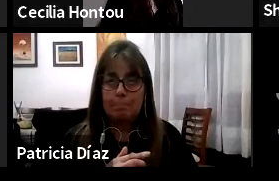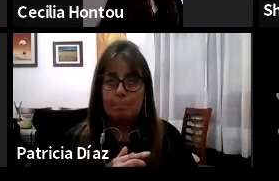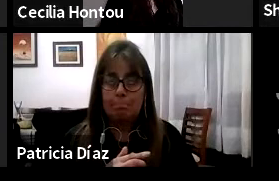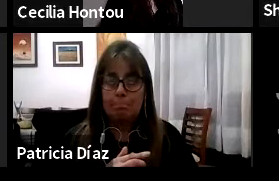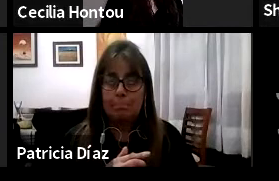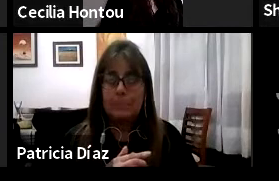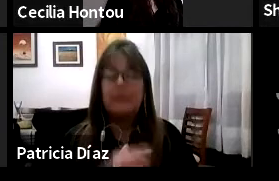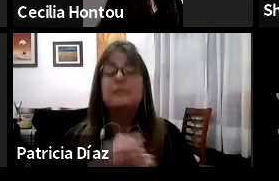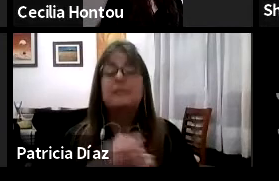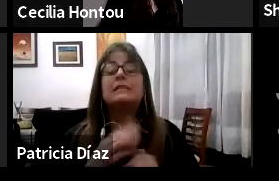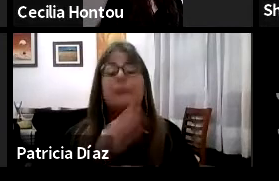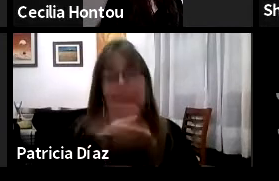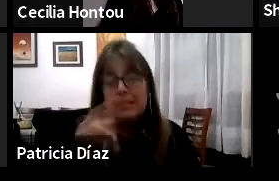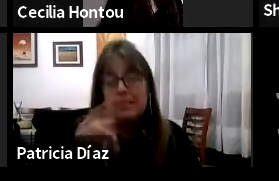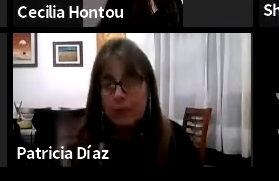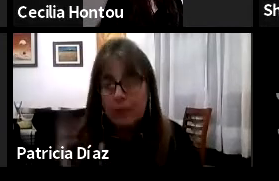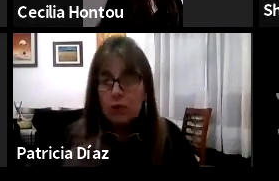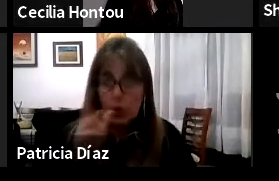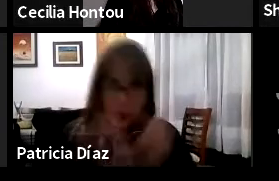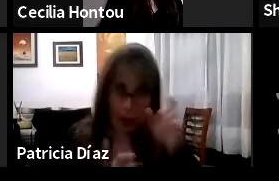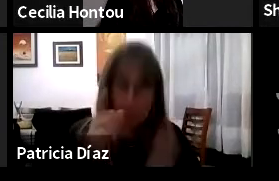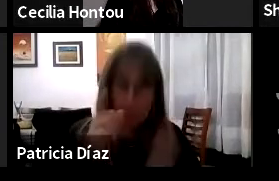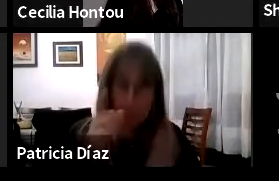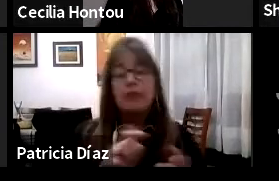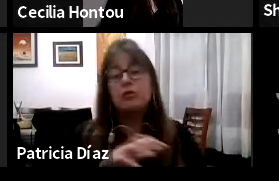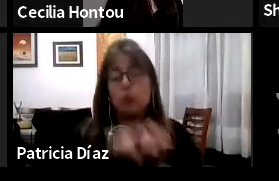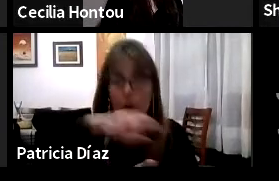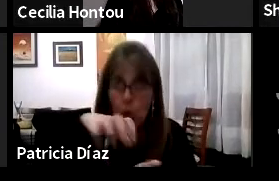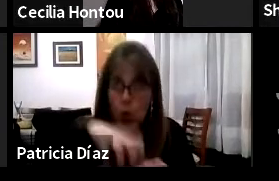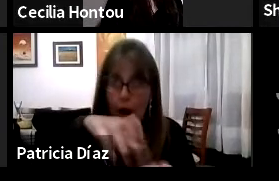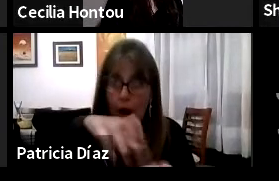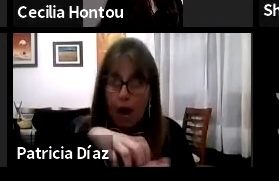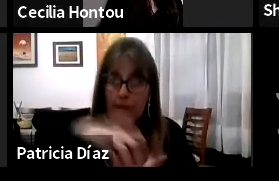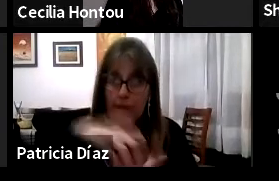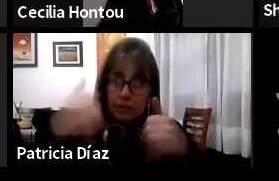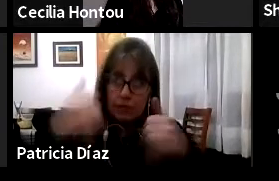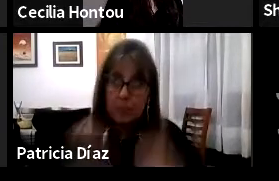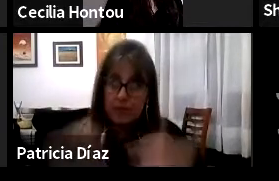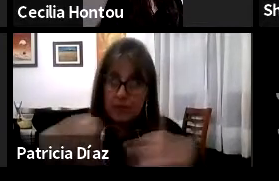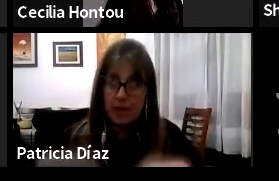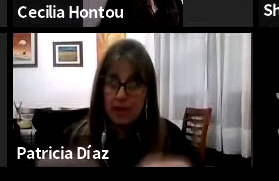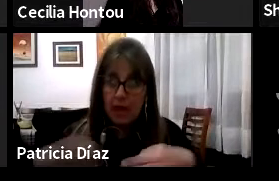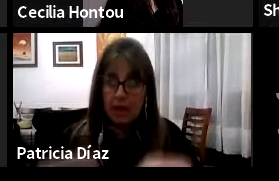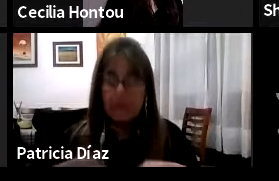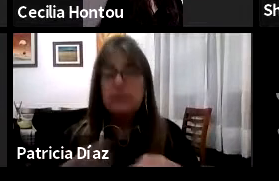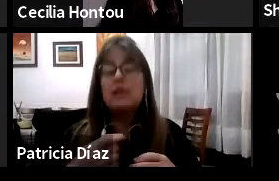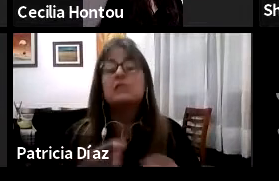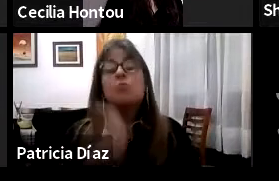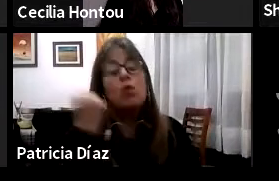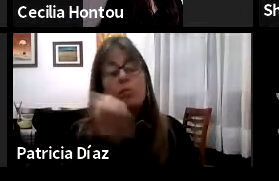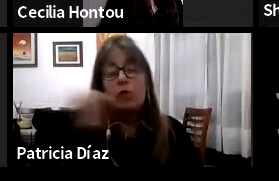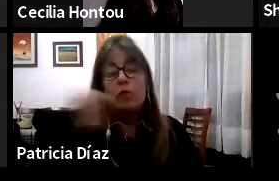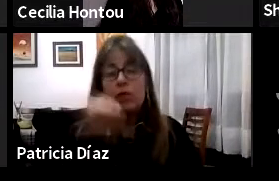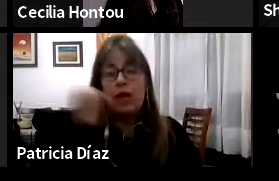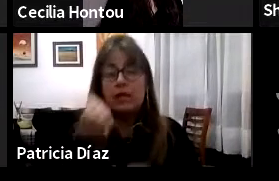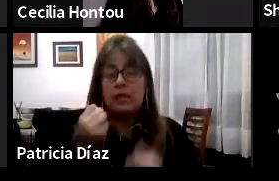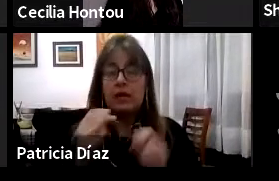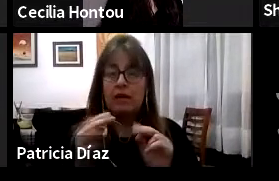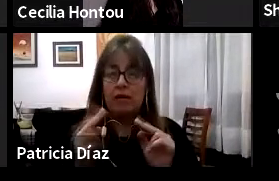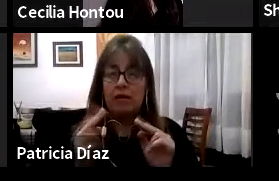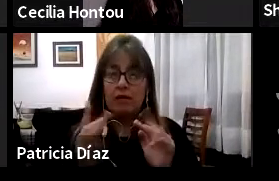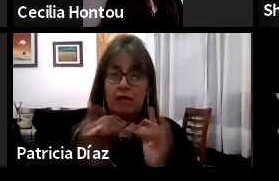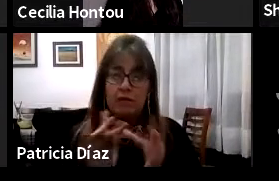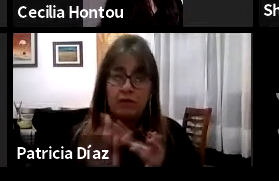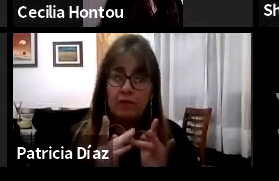De participación de espacios, ¿no? Sí, importante es vincularse. Ella comentó algo, no sé si entendí